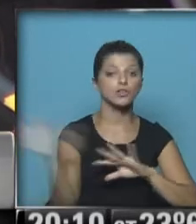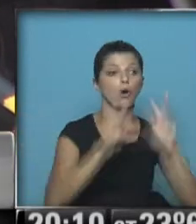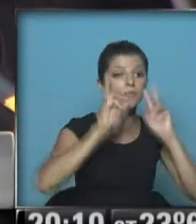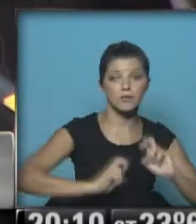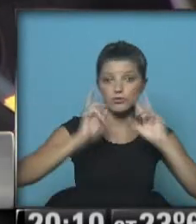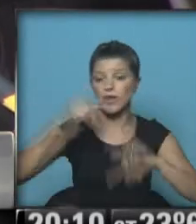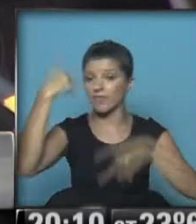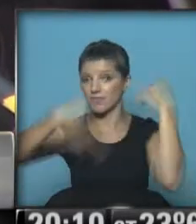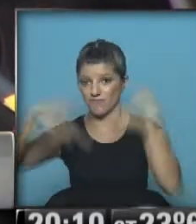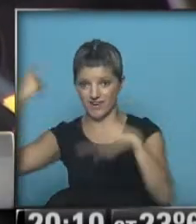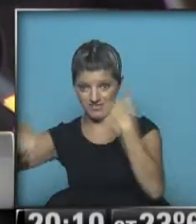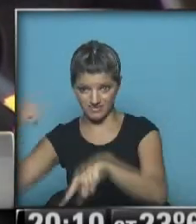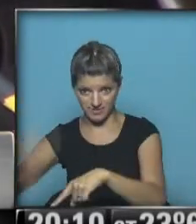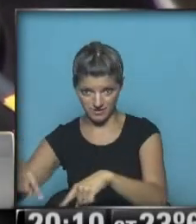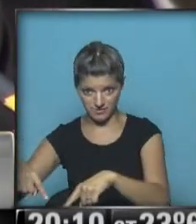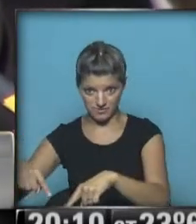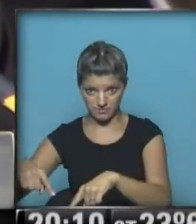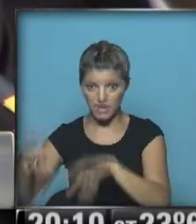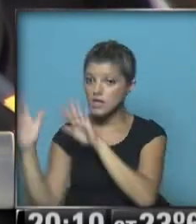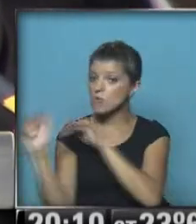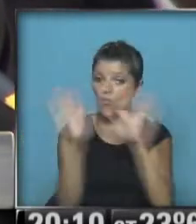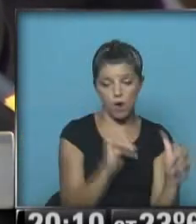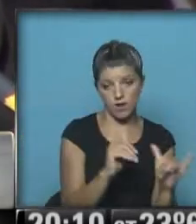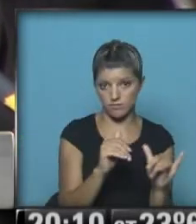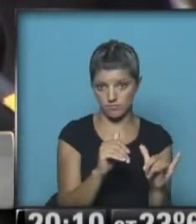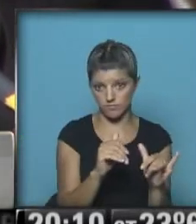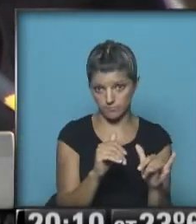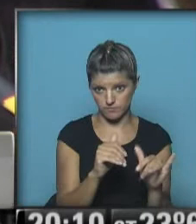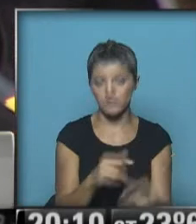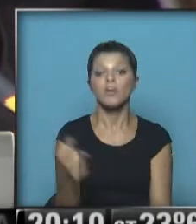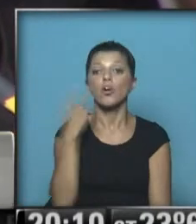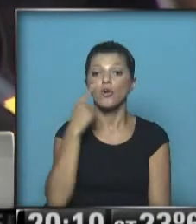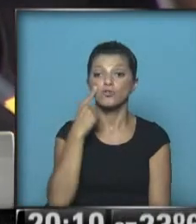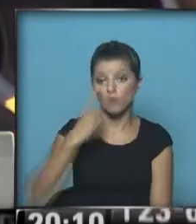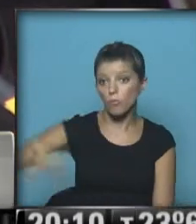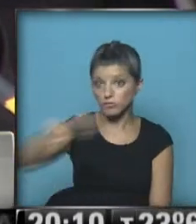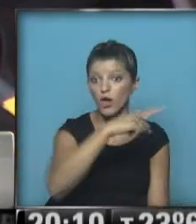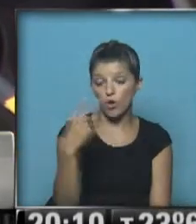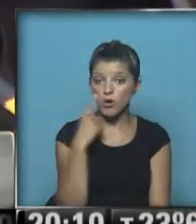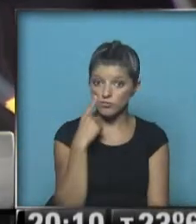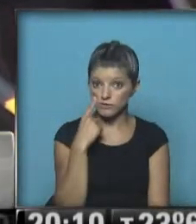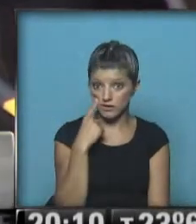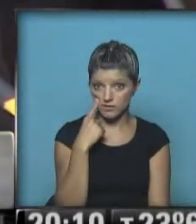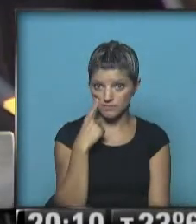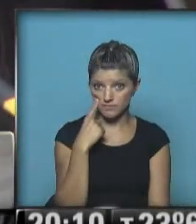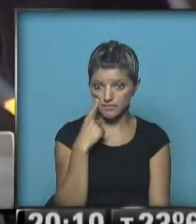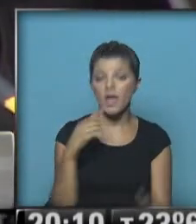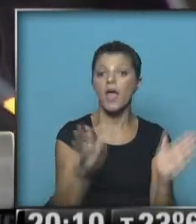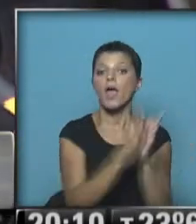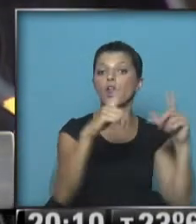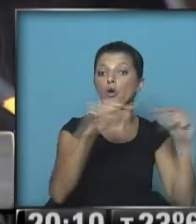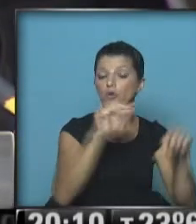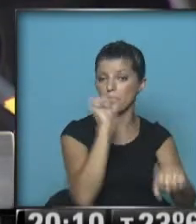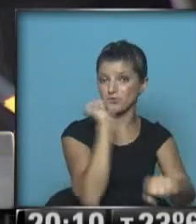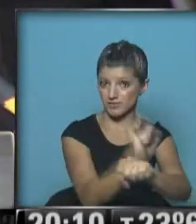procesos en trámite conocidos por todos ustedes el código procesal penal